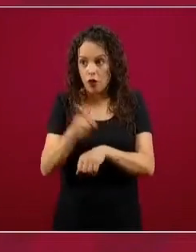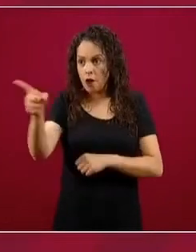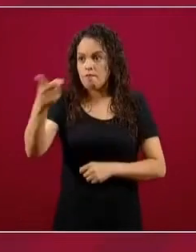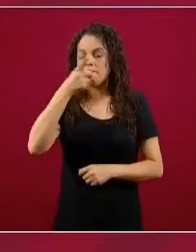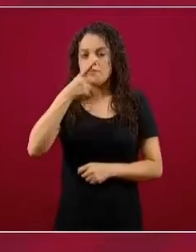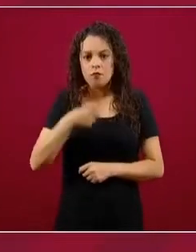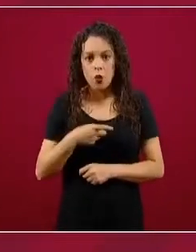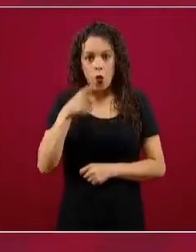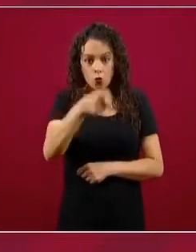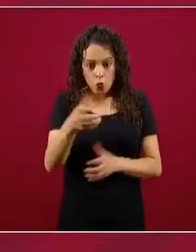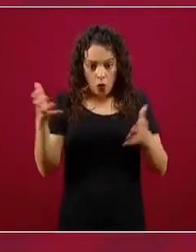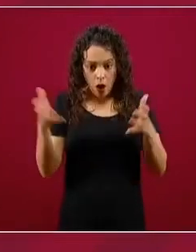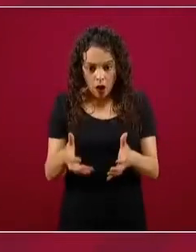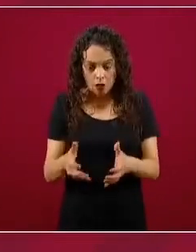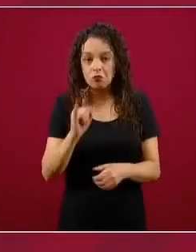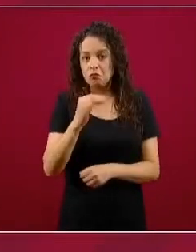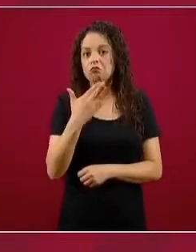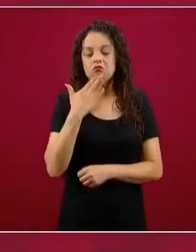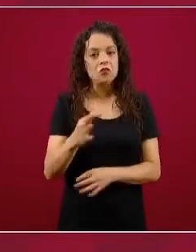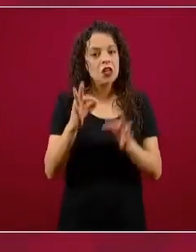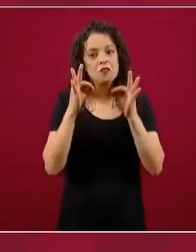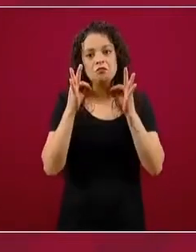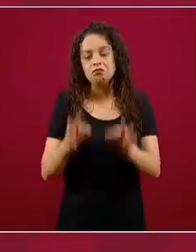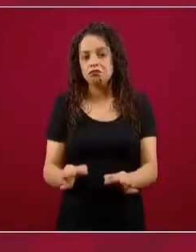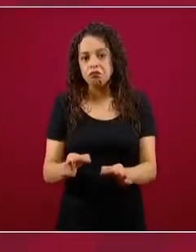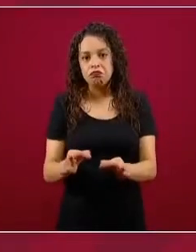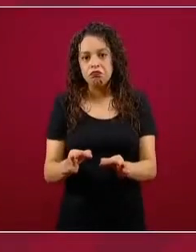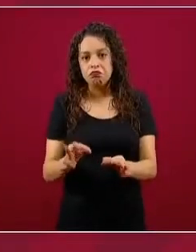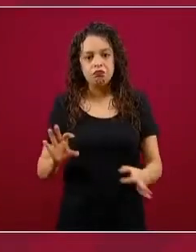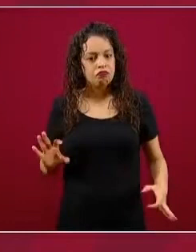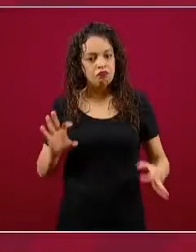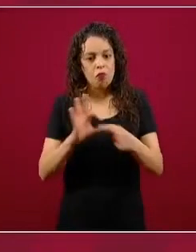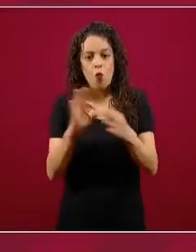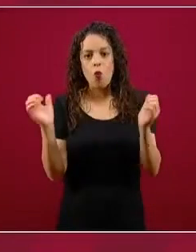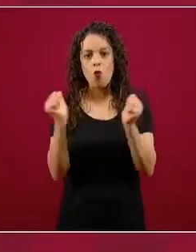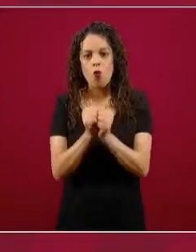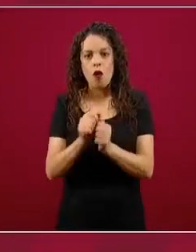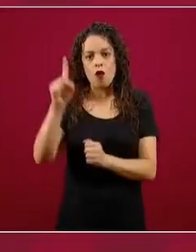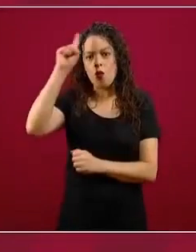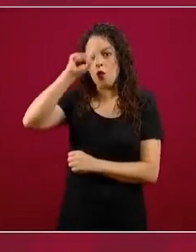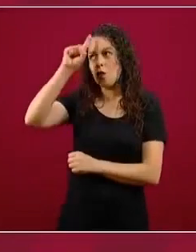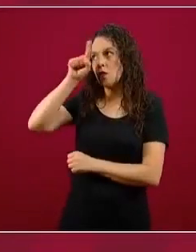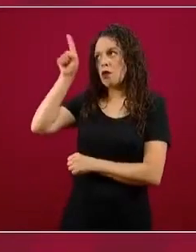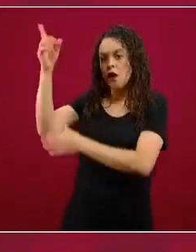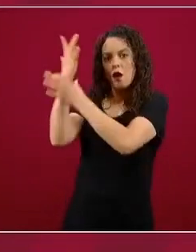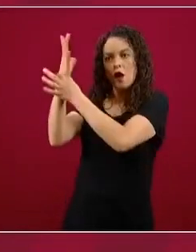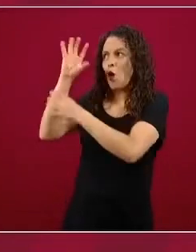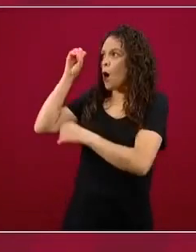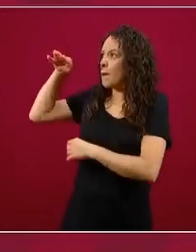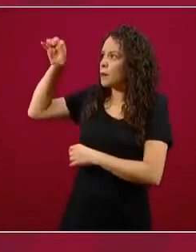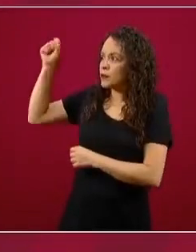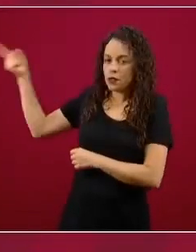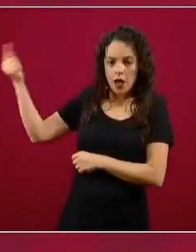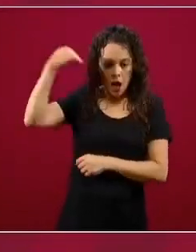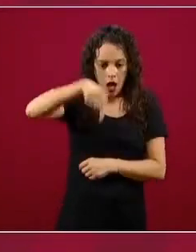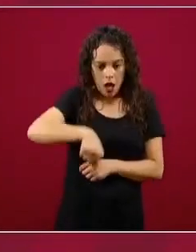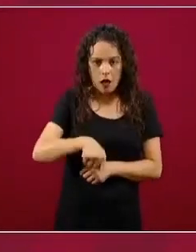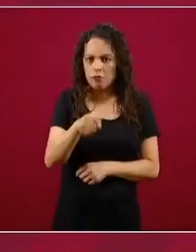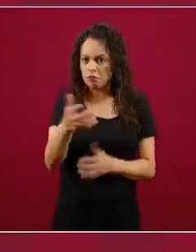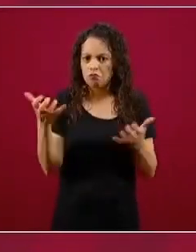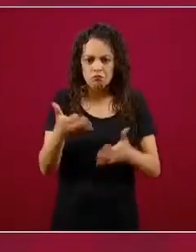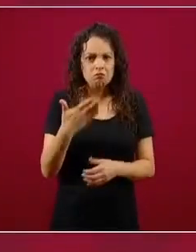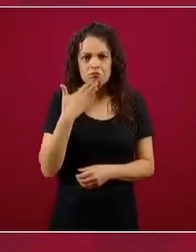es consistente con las recomendaciones técnicas de la Organización Mundial de la Salud. Esta distorsión llevada